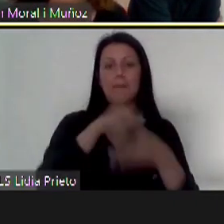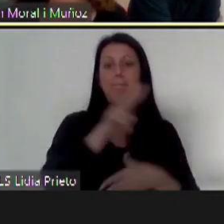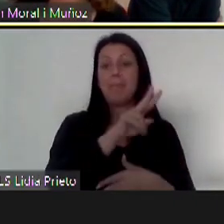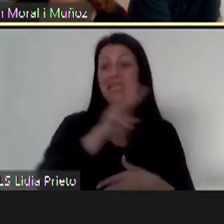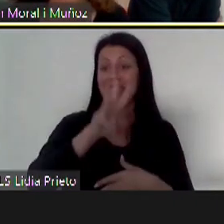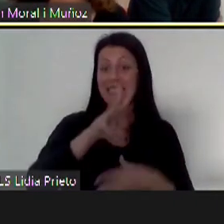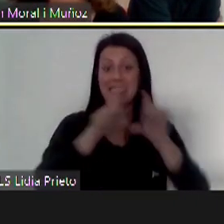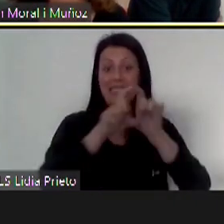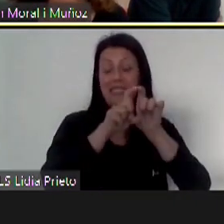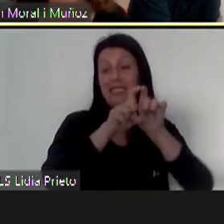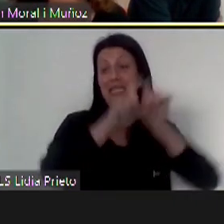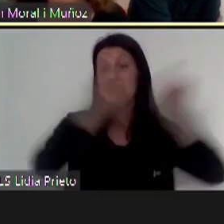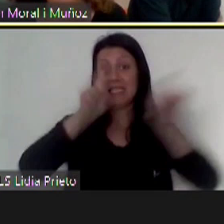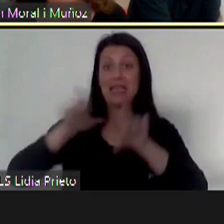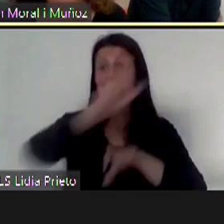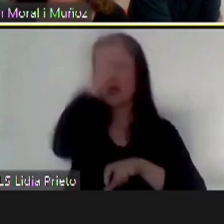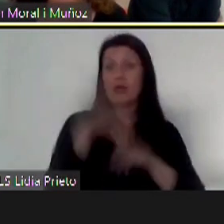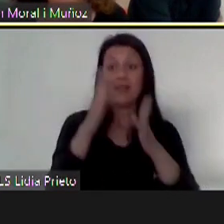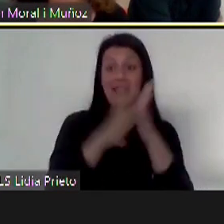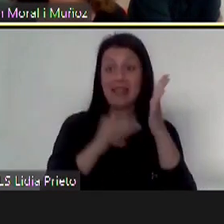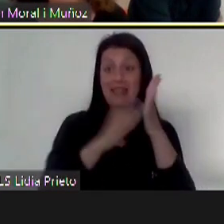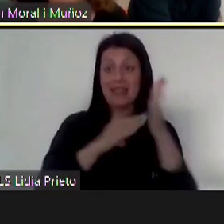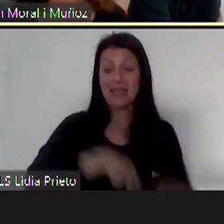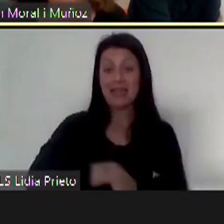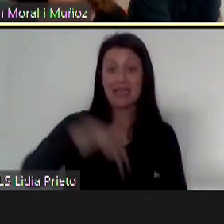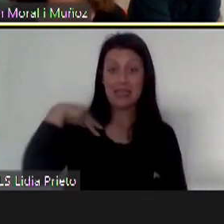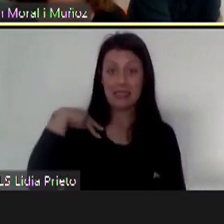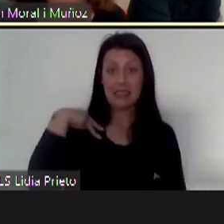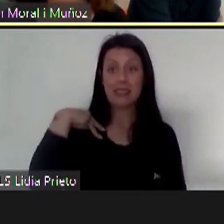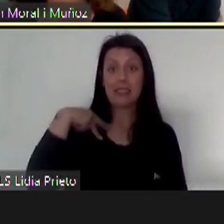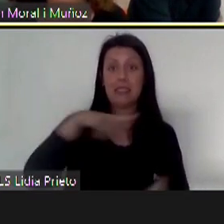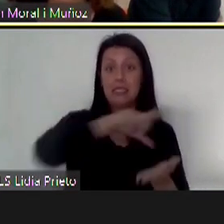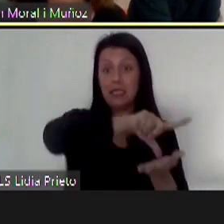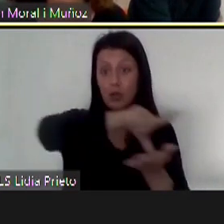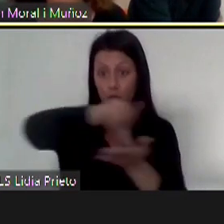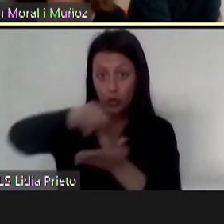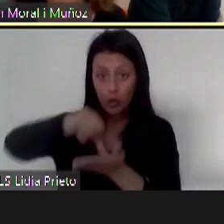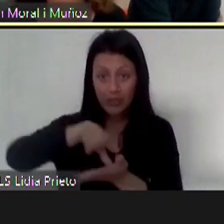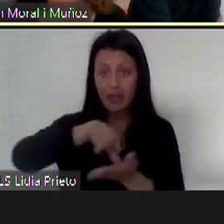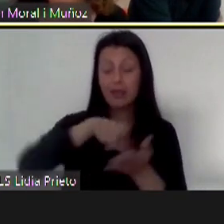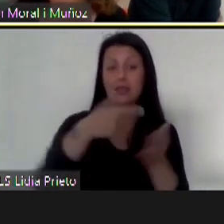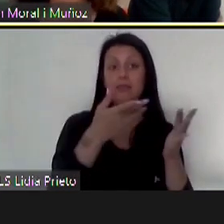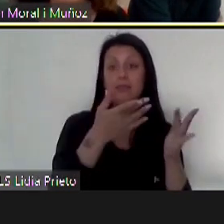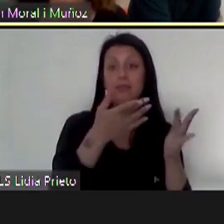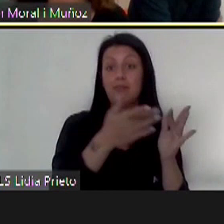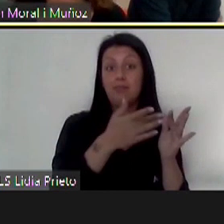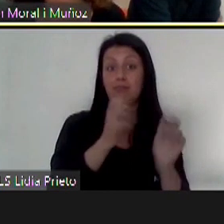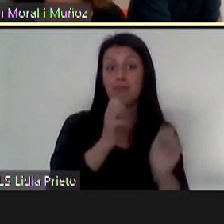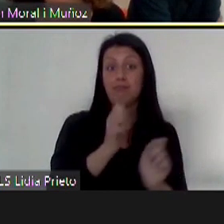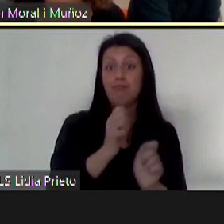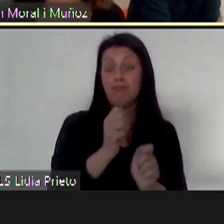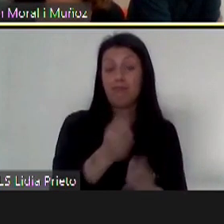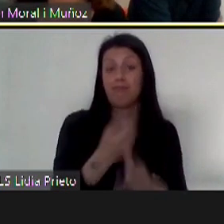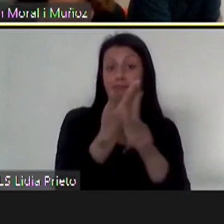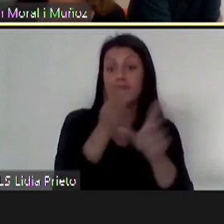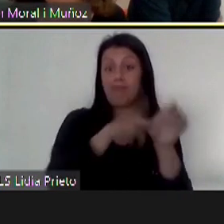lo largo de toda la Comunidad Valenciana. Puede ser que de las localidades desde donde os estéis conectando haya una de nuestras entidades, entonces sí que